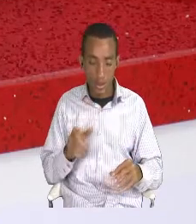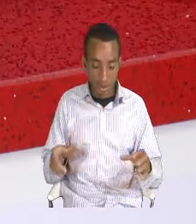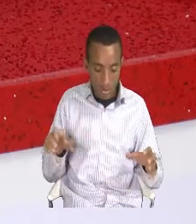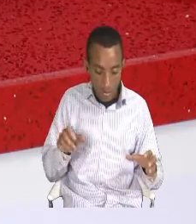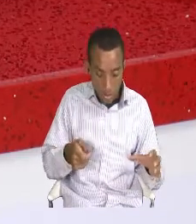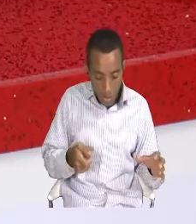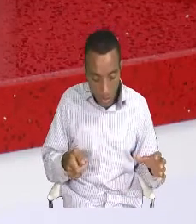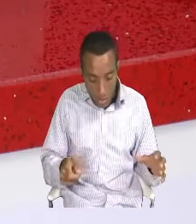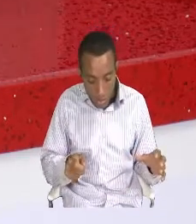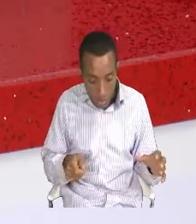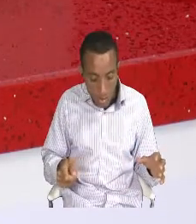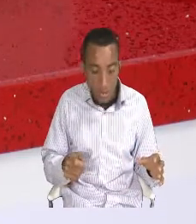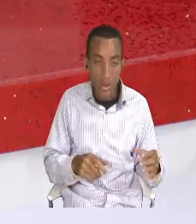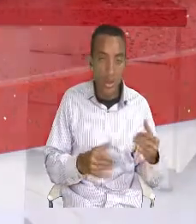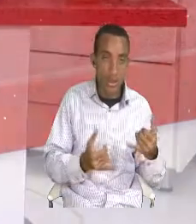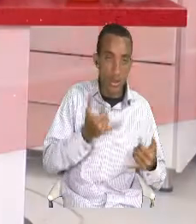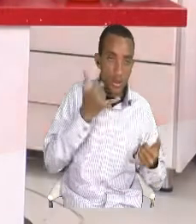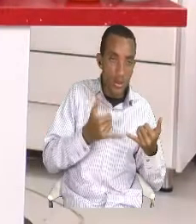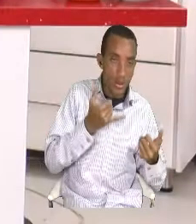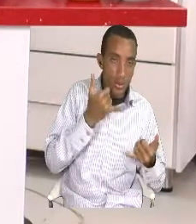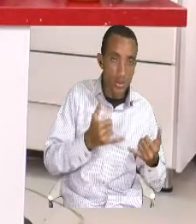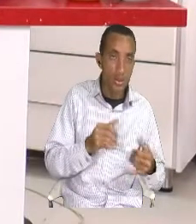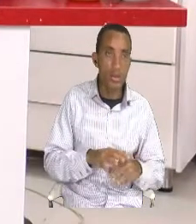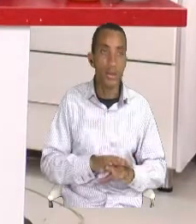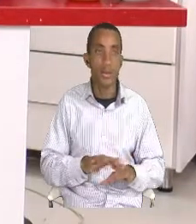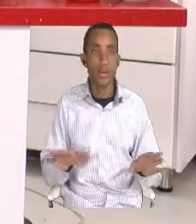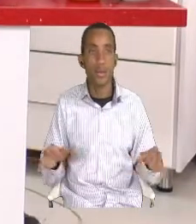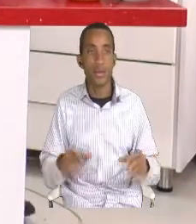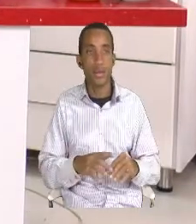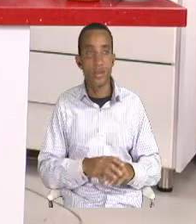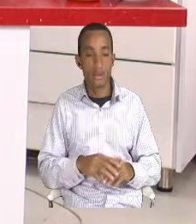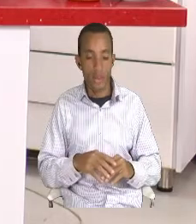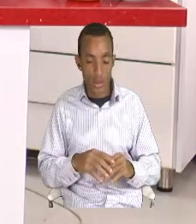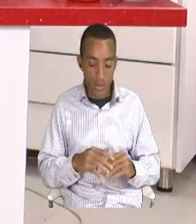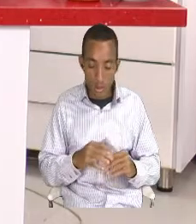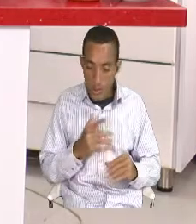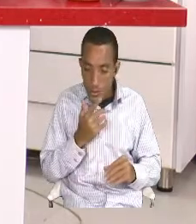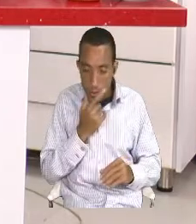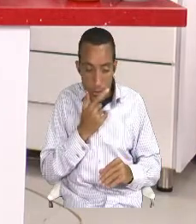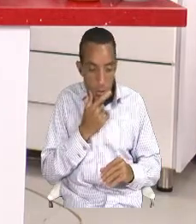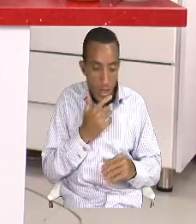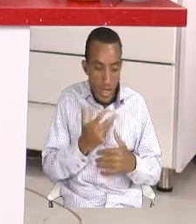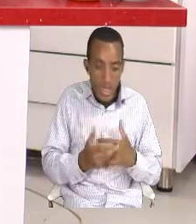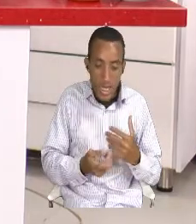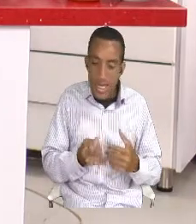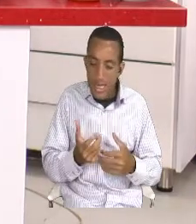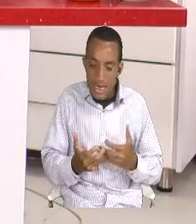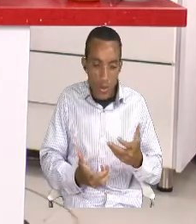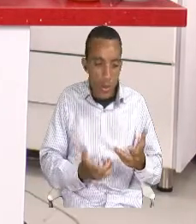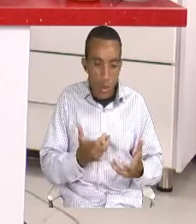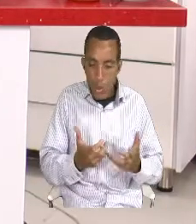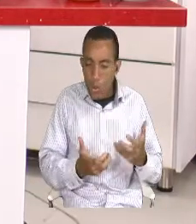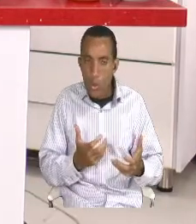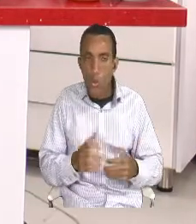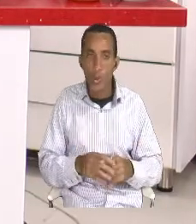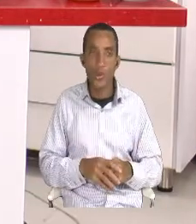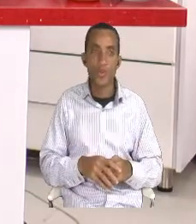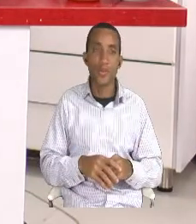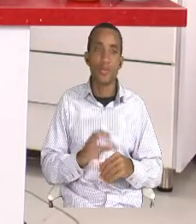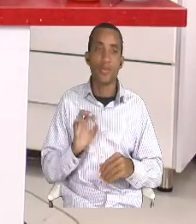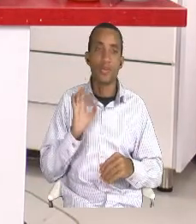estar. Interesante cuando ya aquí las recetas van cogiendo color, textura, es que forma la pasta para el ensamble. Quede al